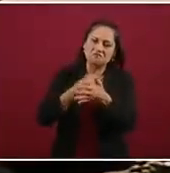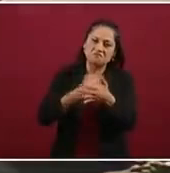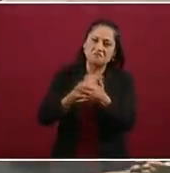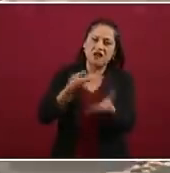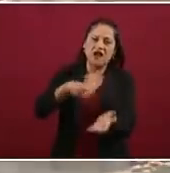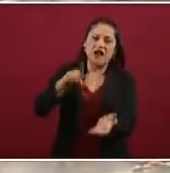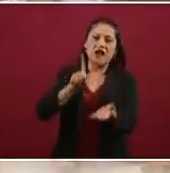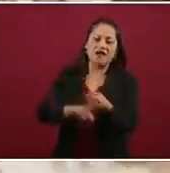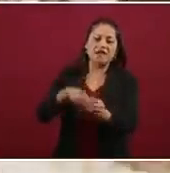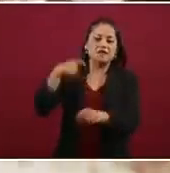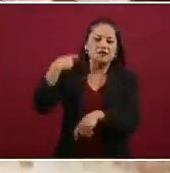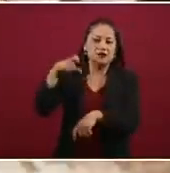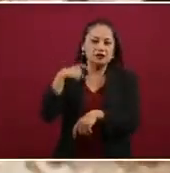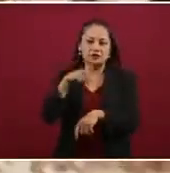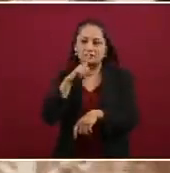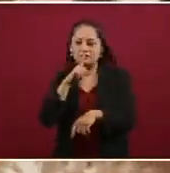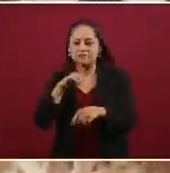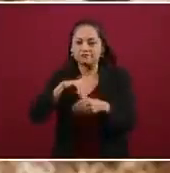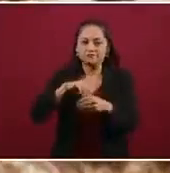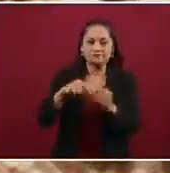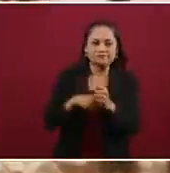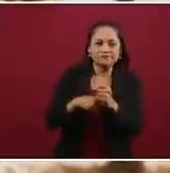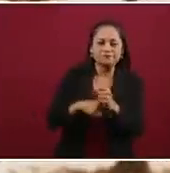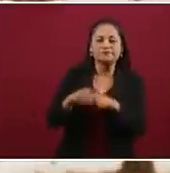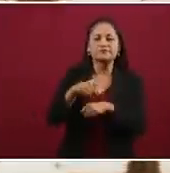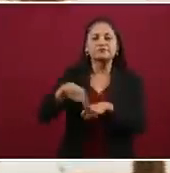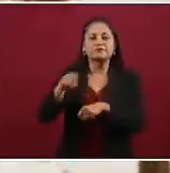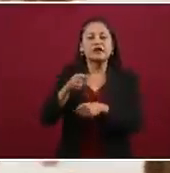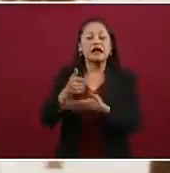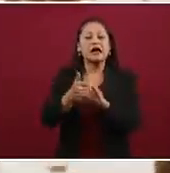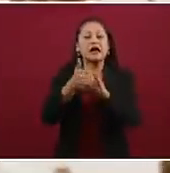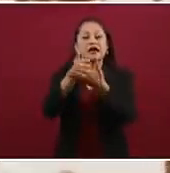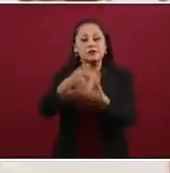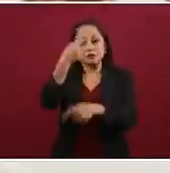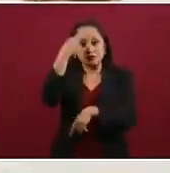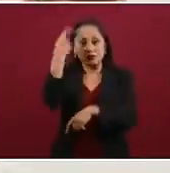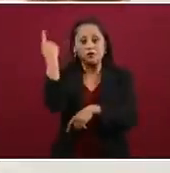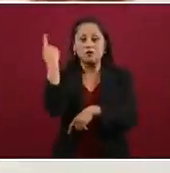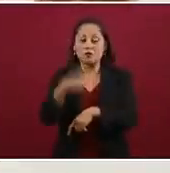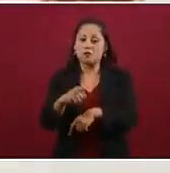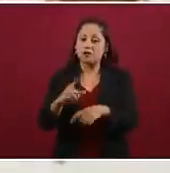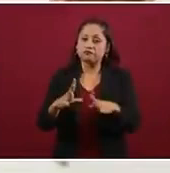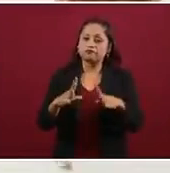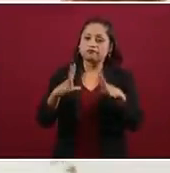Querétaro, cuyo propósito principal consistió en la emancipación de la Nueva España.